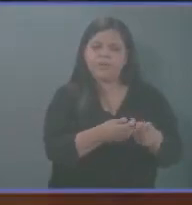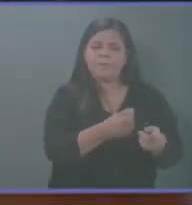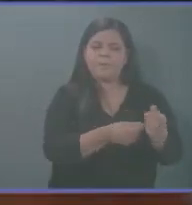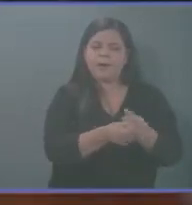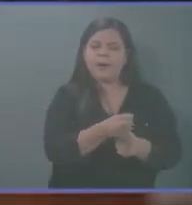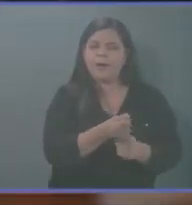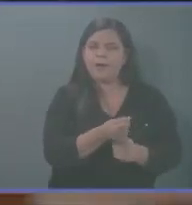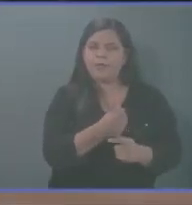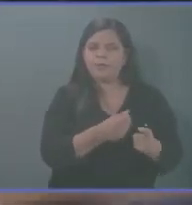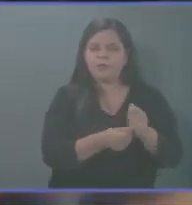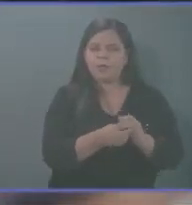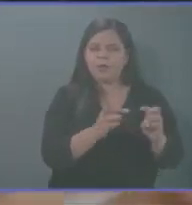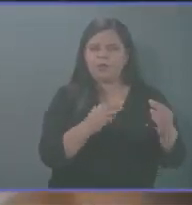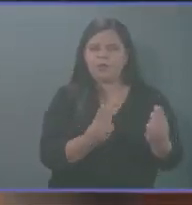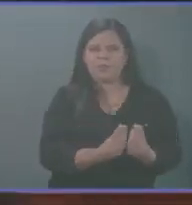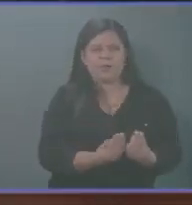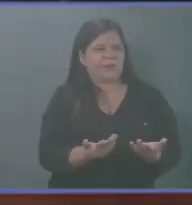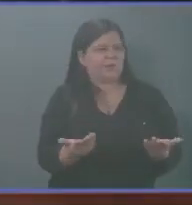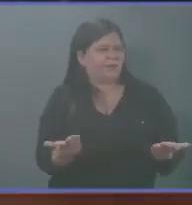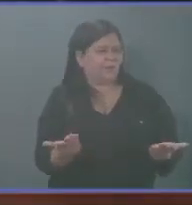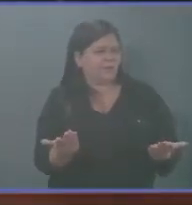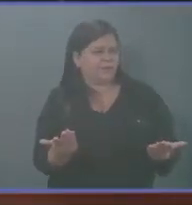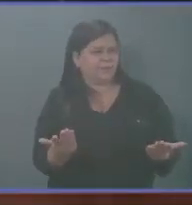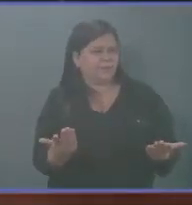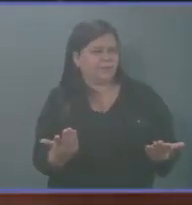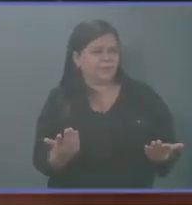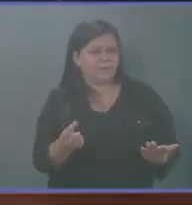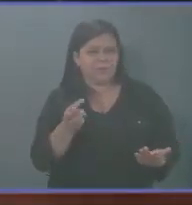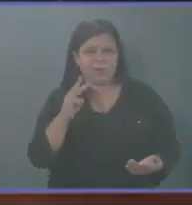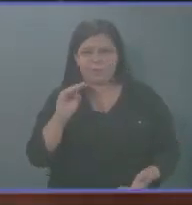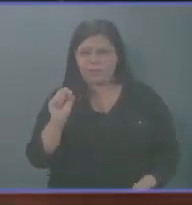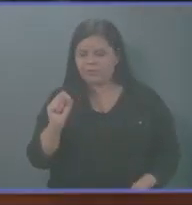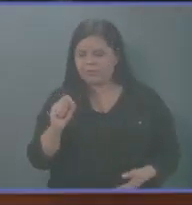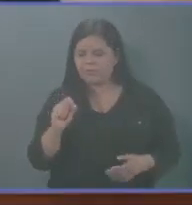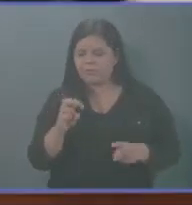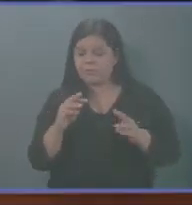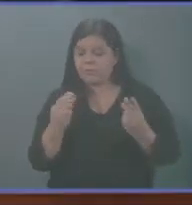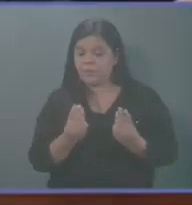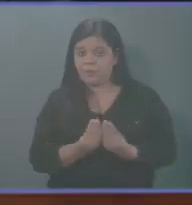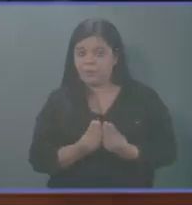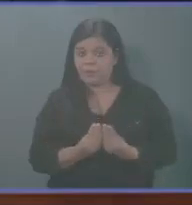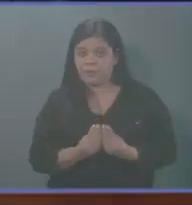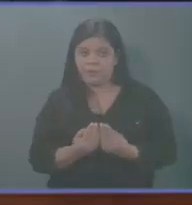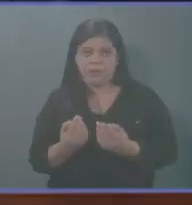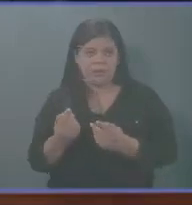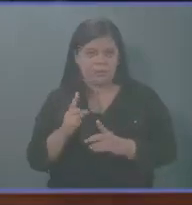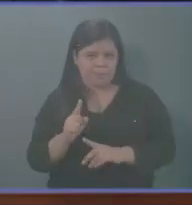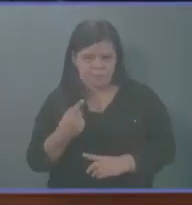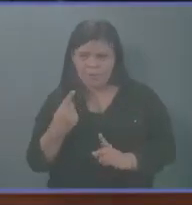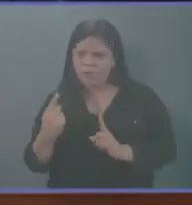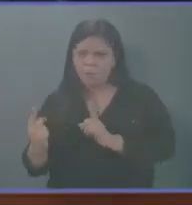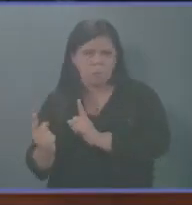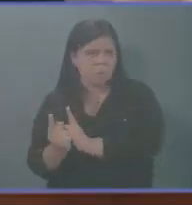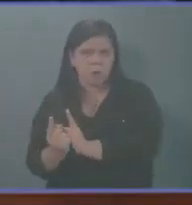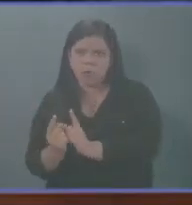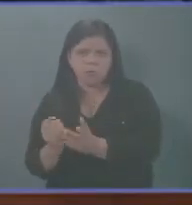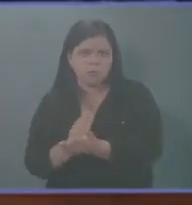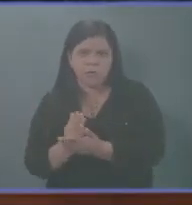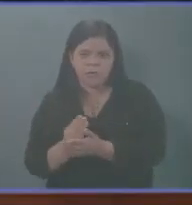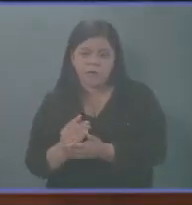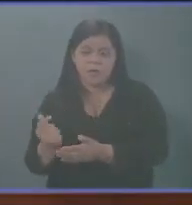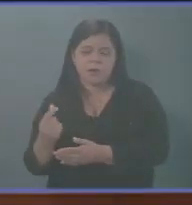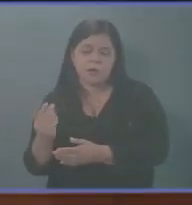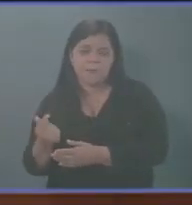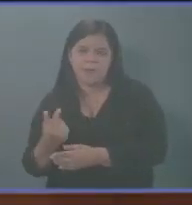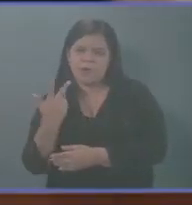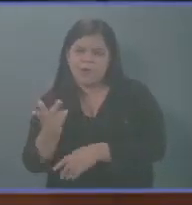arreglo con las pandillas, con la Mara MS. Ni lo conocía y hacía la carrera,